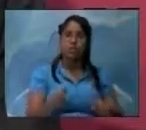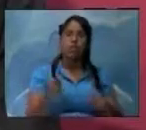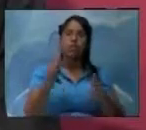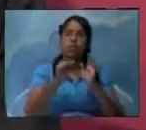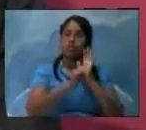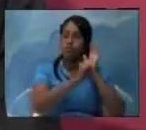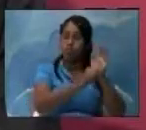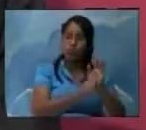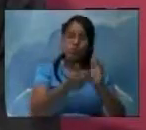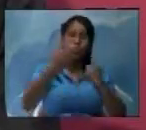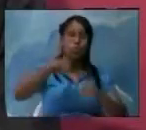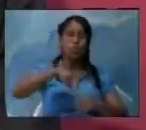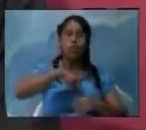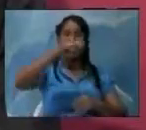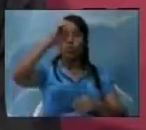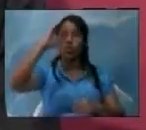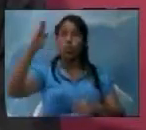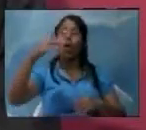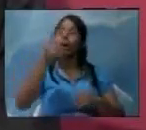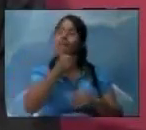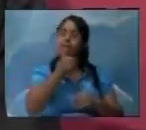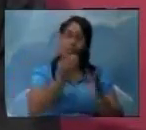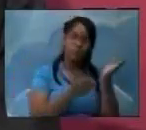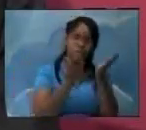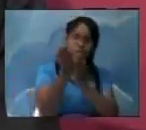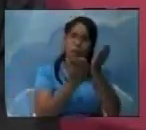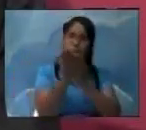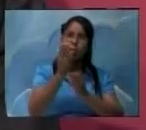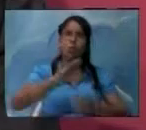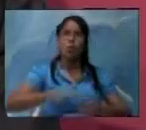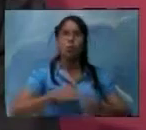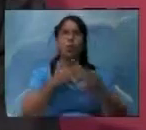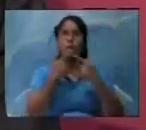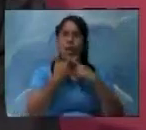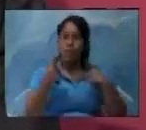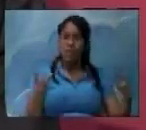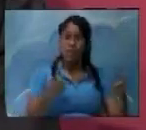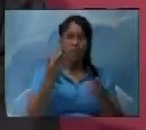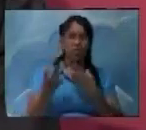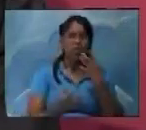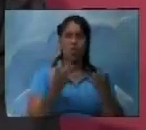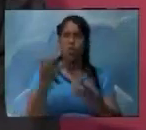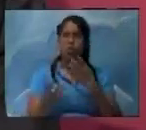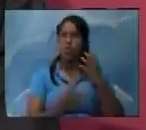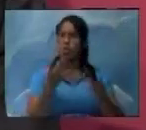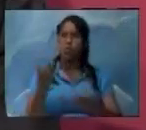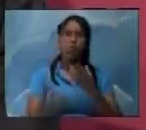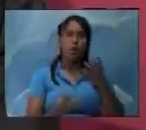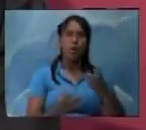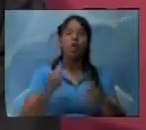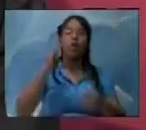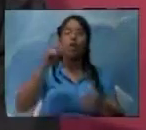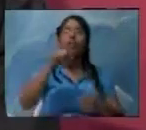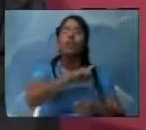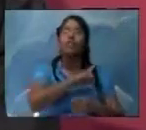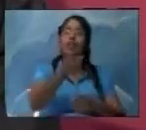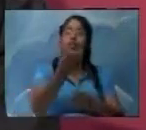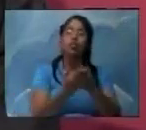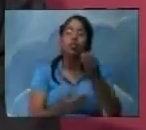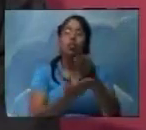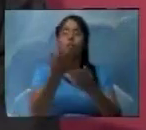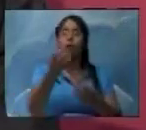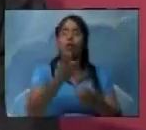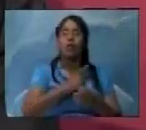aquí, nuestro Dios a quien servimos puede librarnos del horno de fuego ardiendo, y de tu mano,